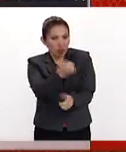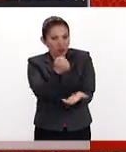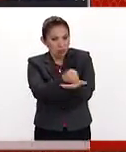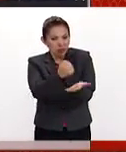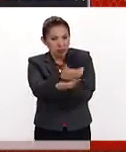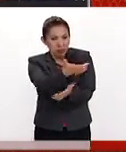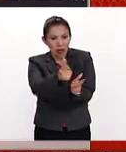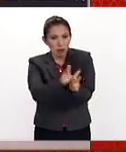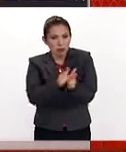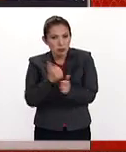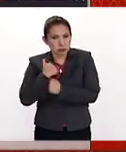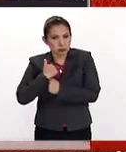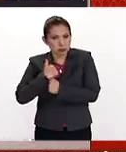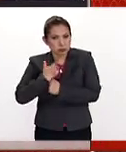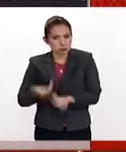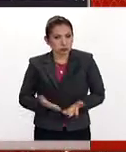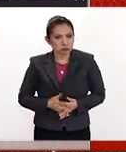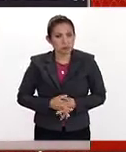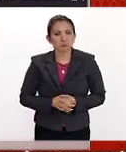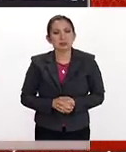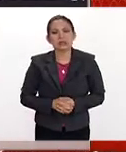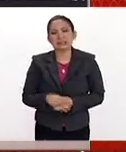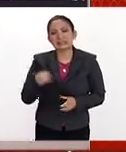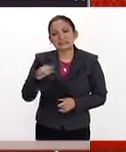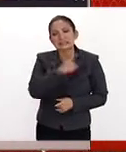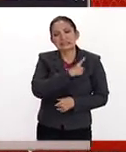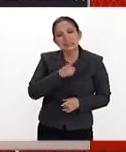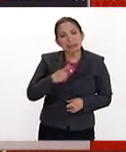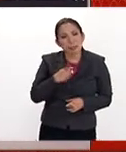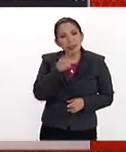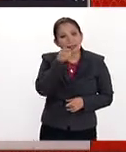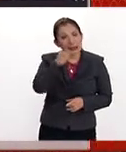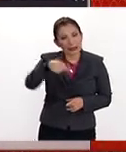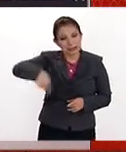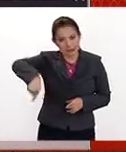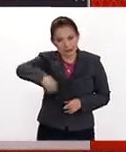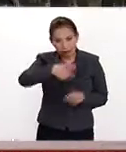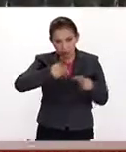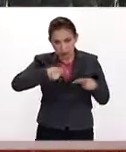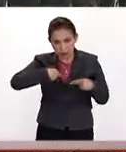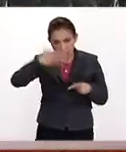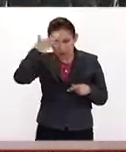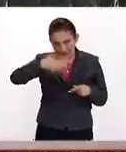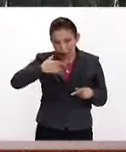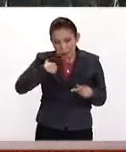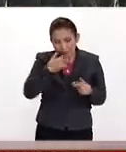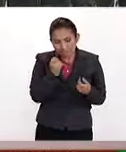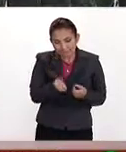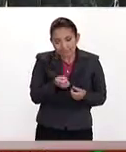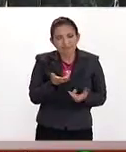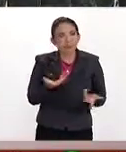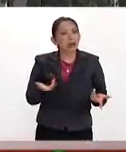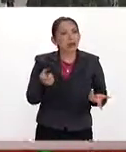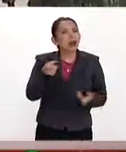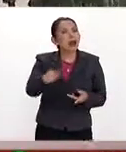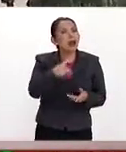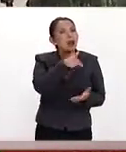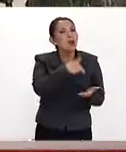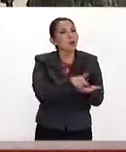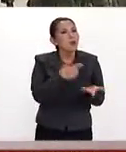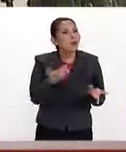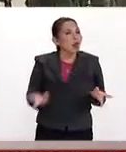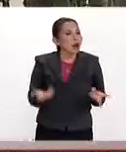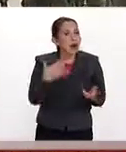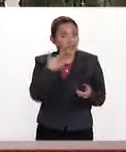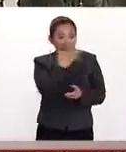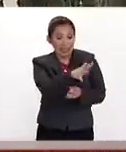exigiendo, pidiendo el ejército? Sí, hay que señalarle a nuestro auditorio, Omar, que el lugar común es decir